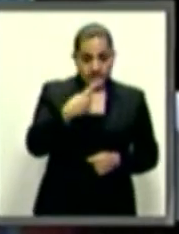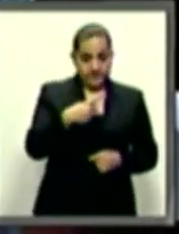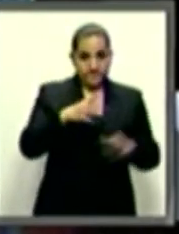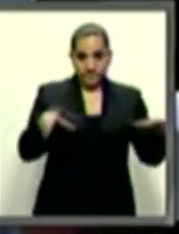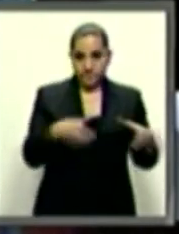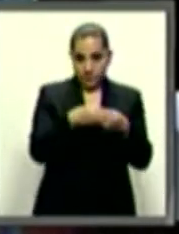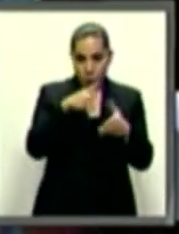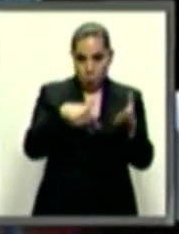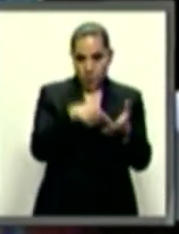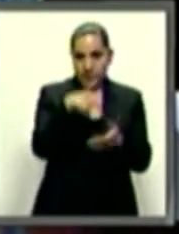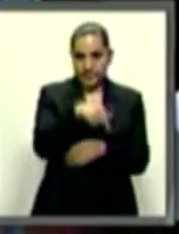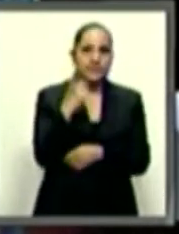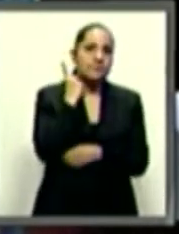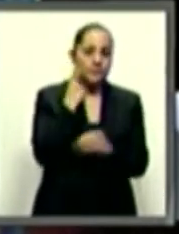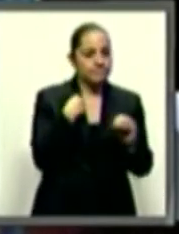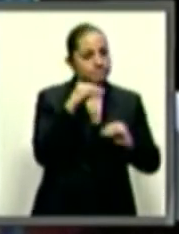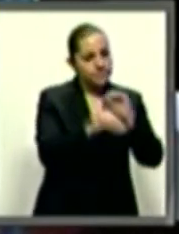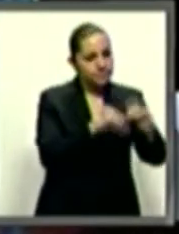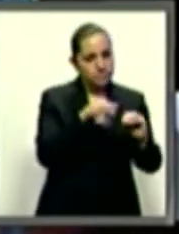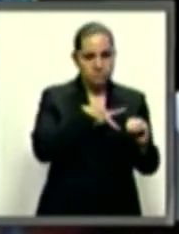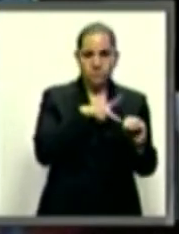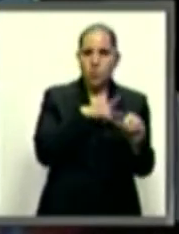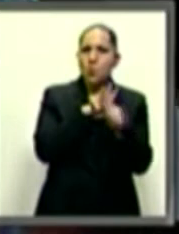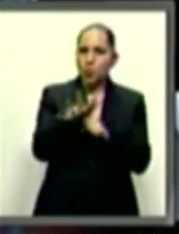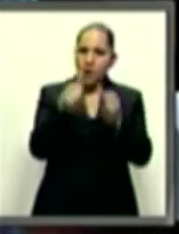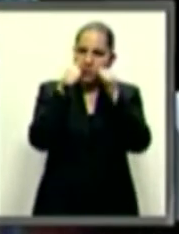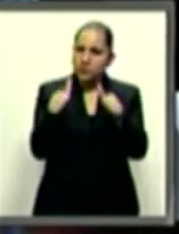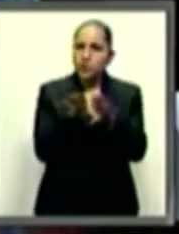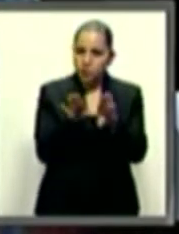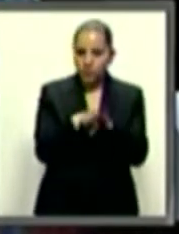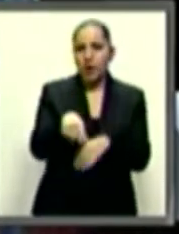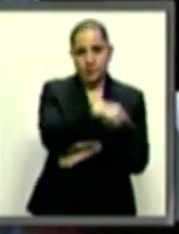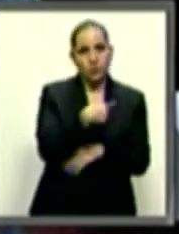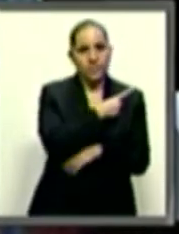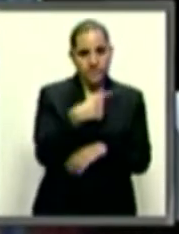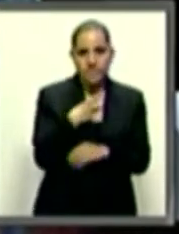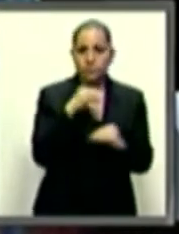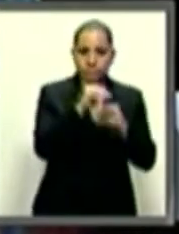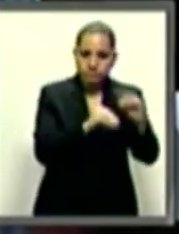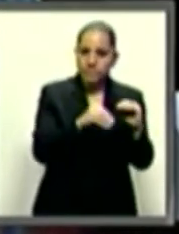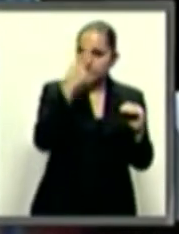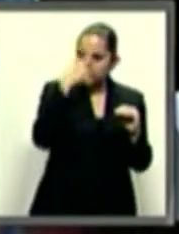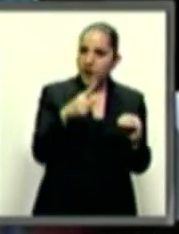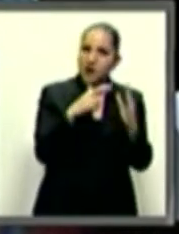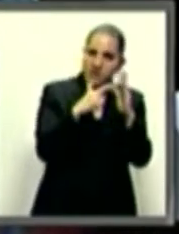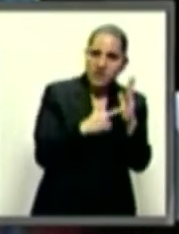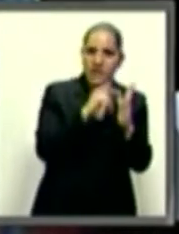órgano legislativo, le corresponde la adecuación de las normas nacionales al tenor de los